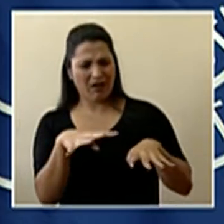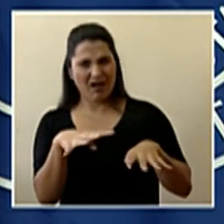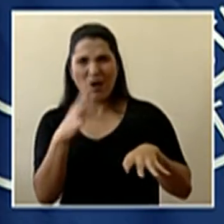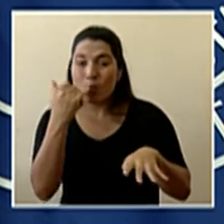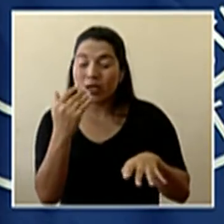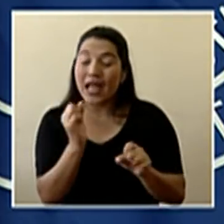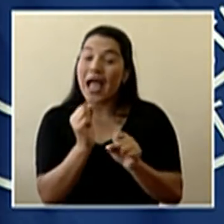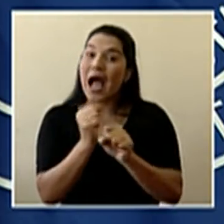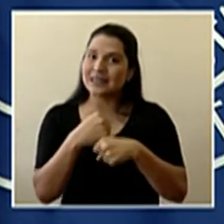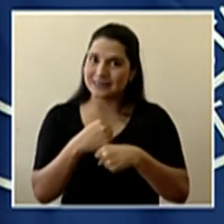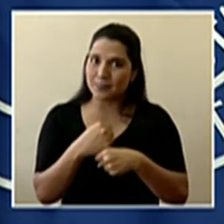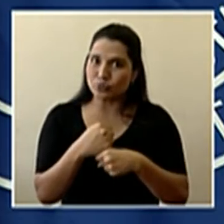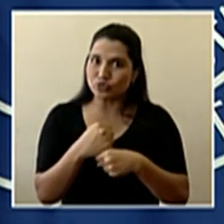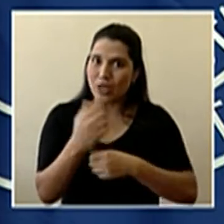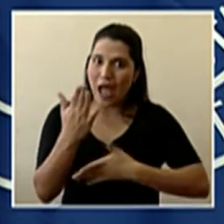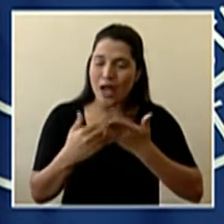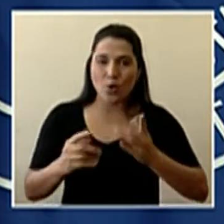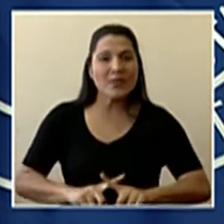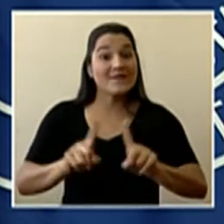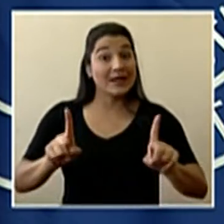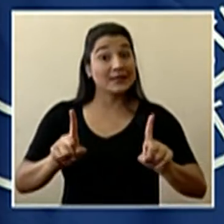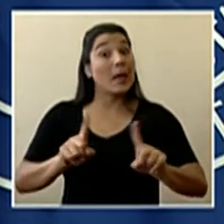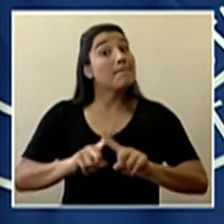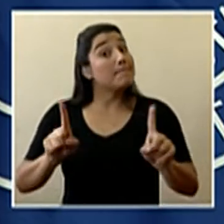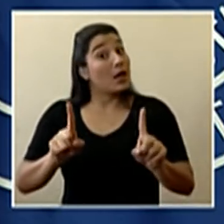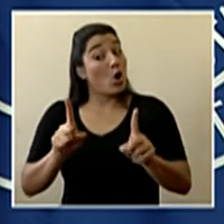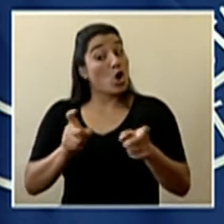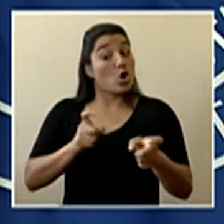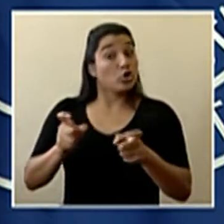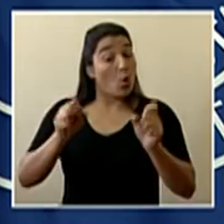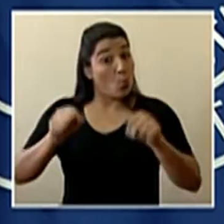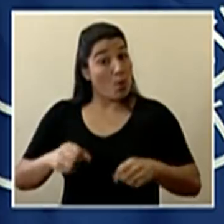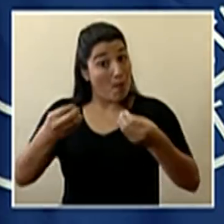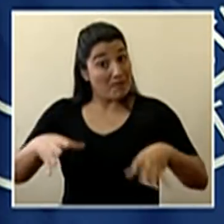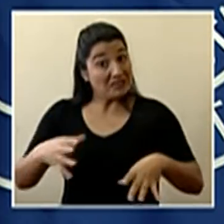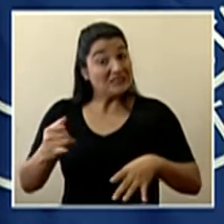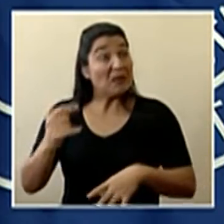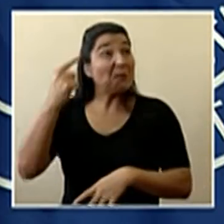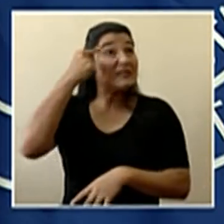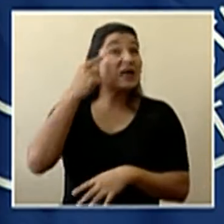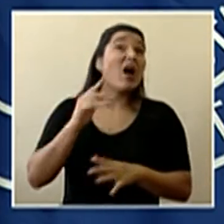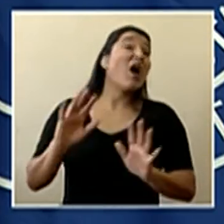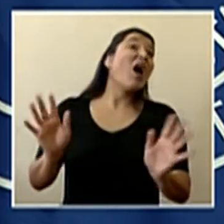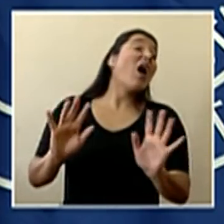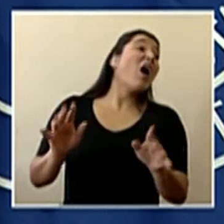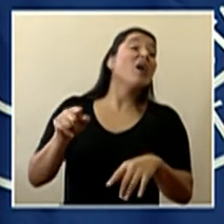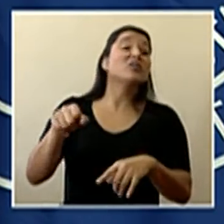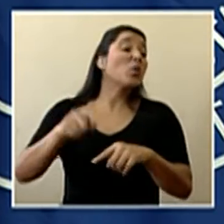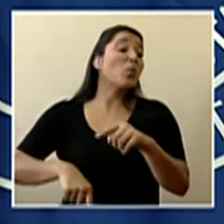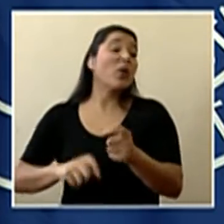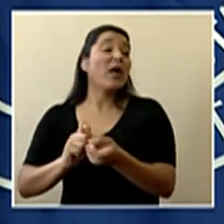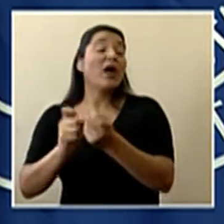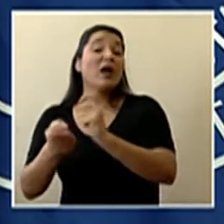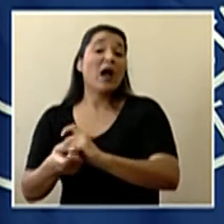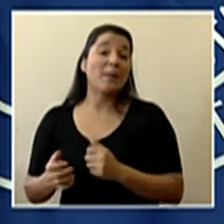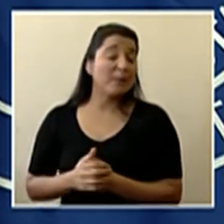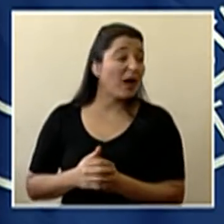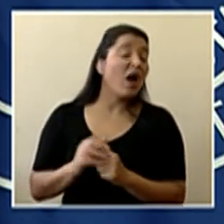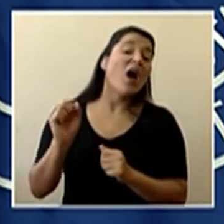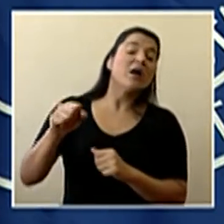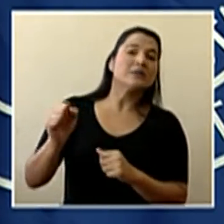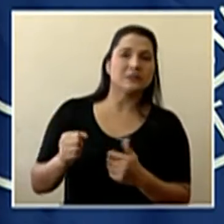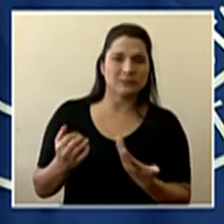el asunto puede cambiar el escenario si empezamos a verlo como algo que no está ocurriendo, como algo que no puede cambiar en cuestión de 1 o 2